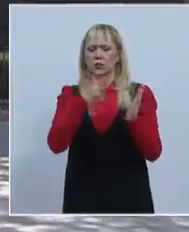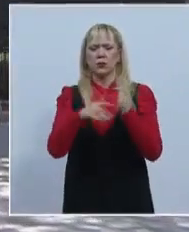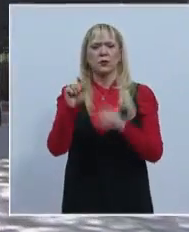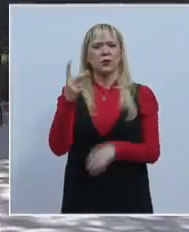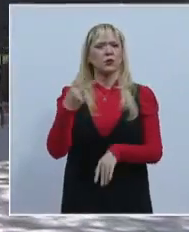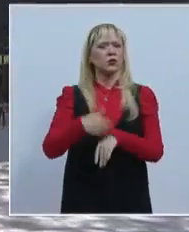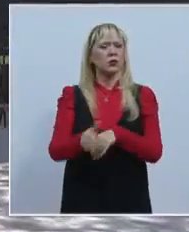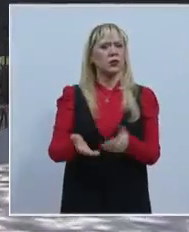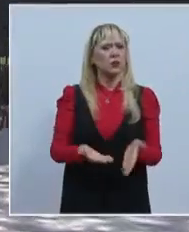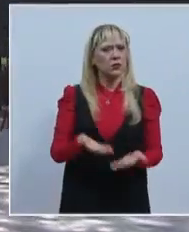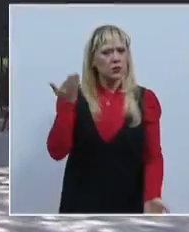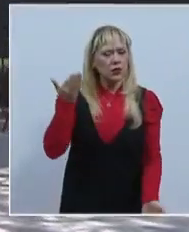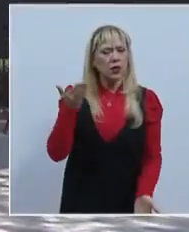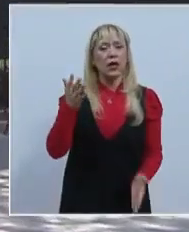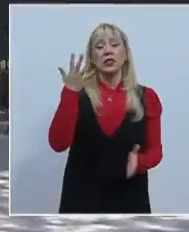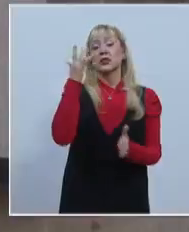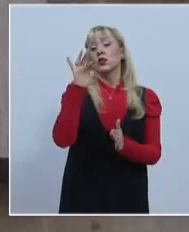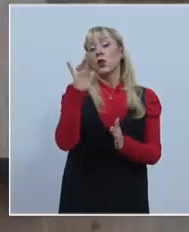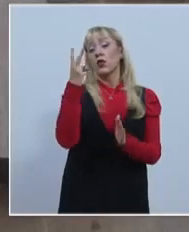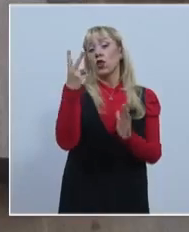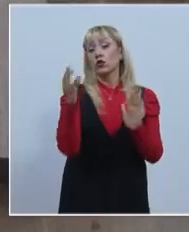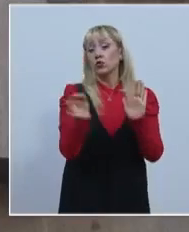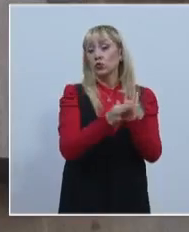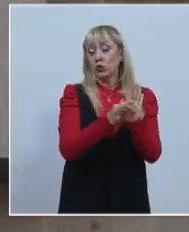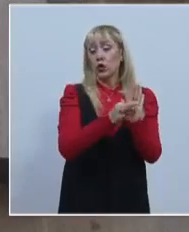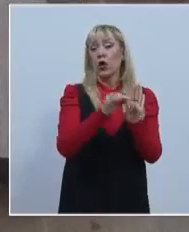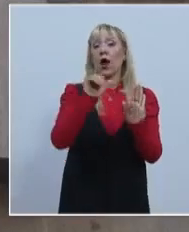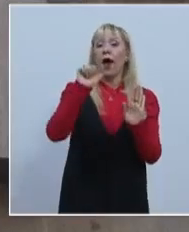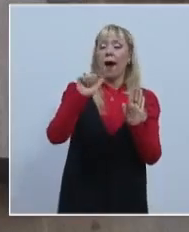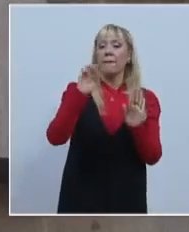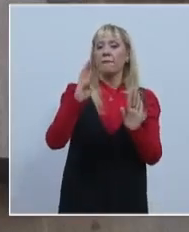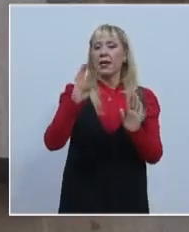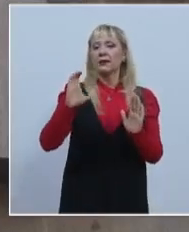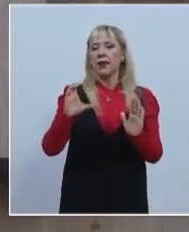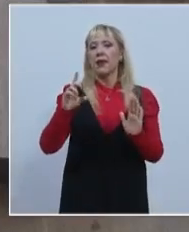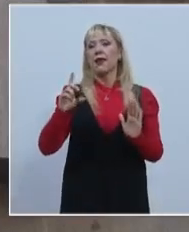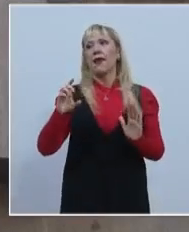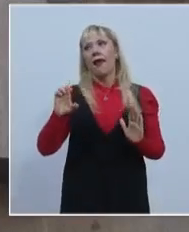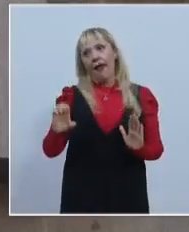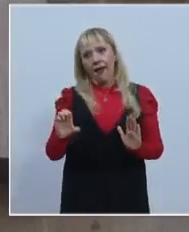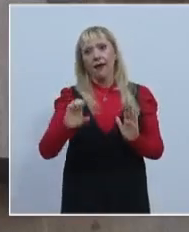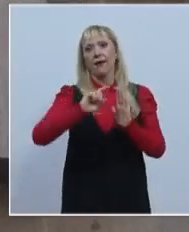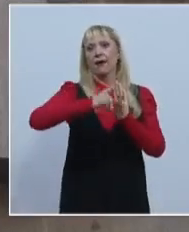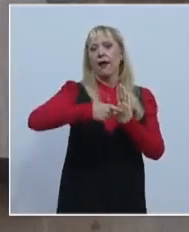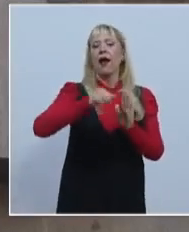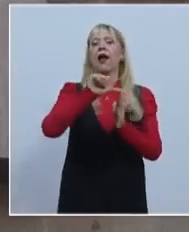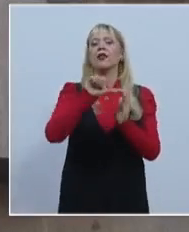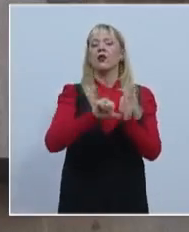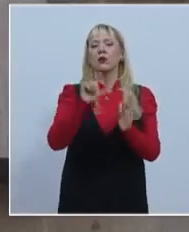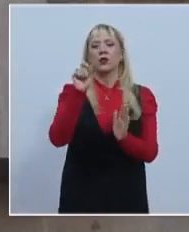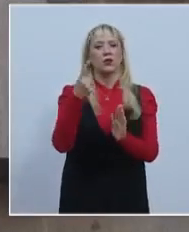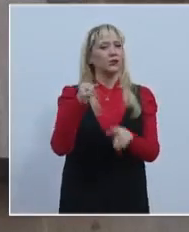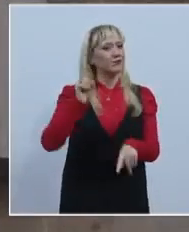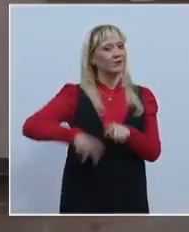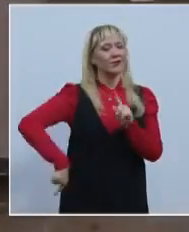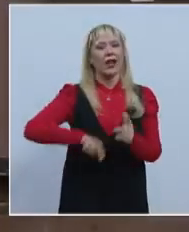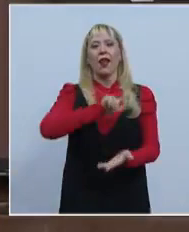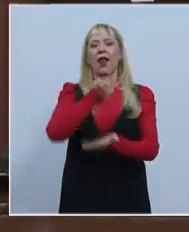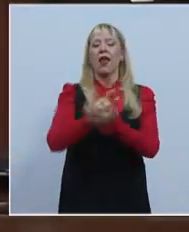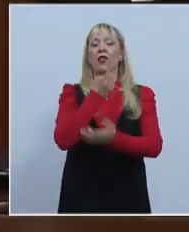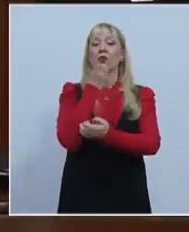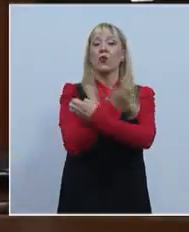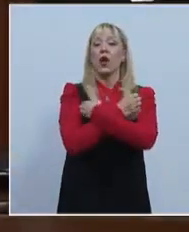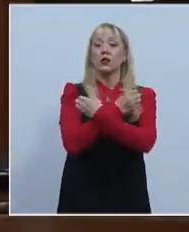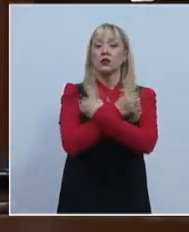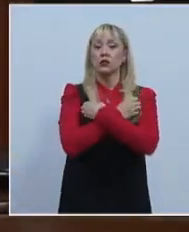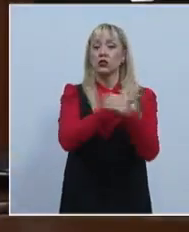106/2022, en la que invalidó la fracción 52, incisos A, B, C y E del artículo 21 de la Ley de Educación del Estado